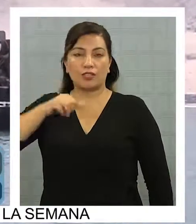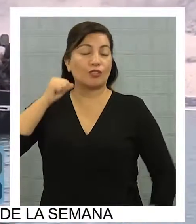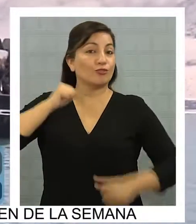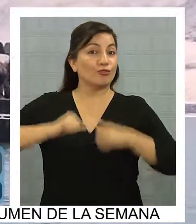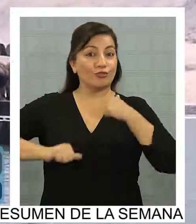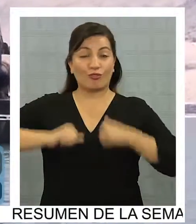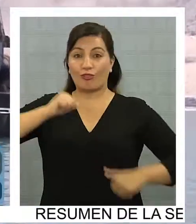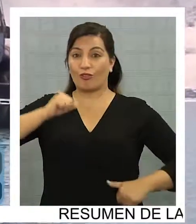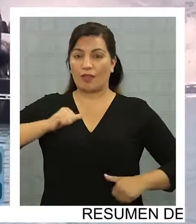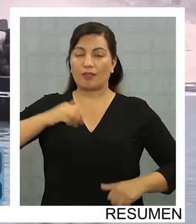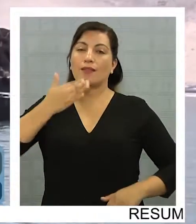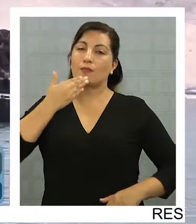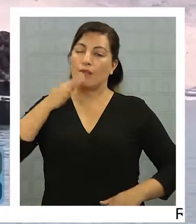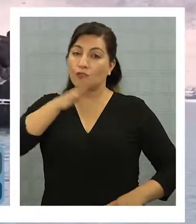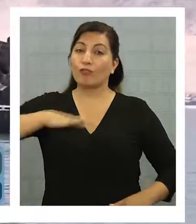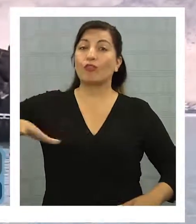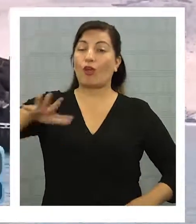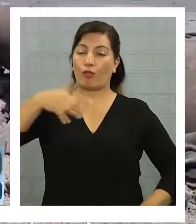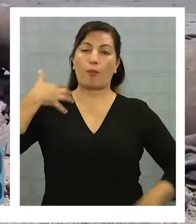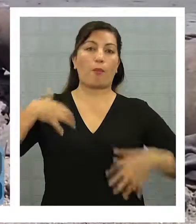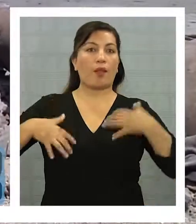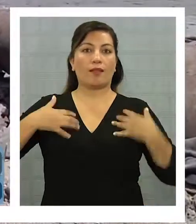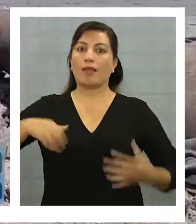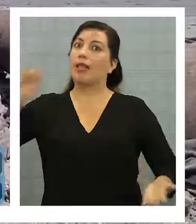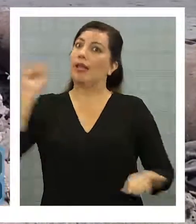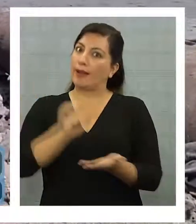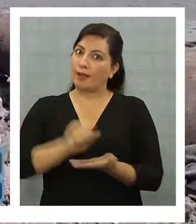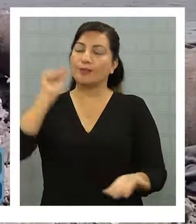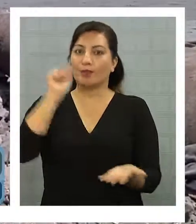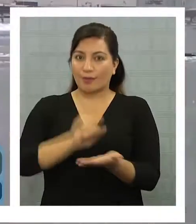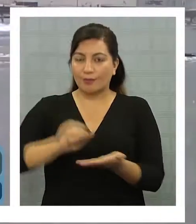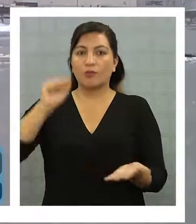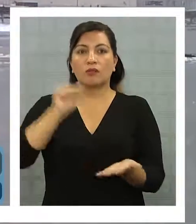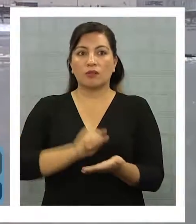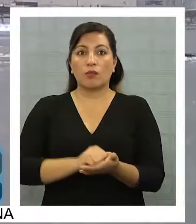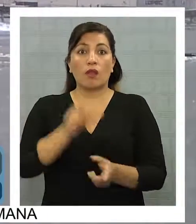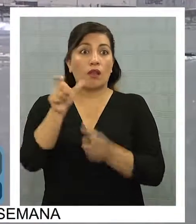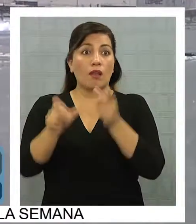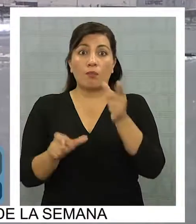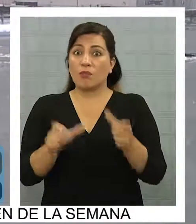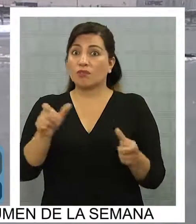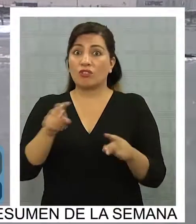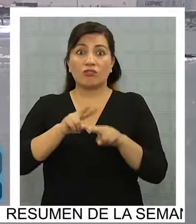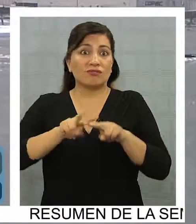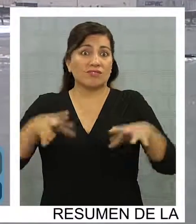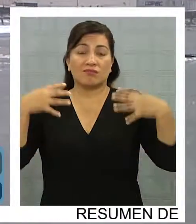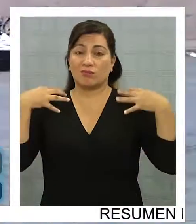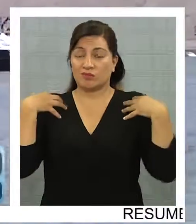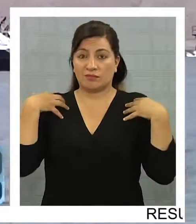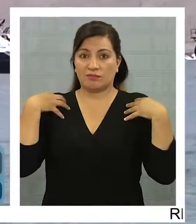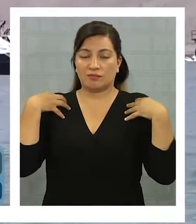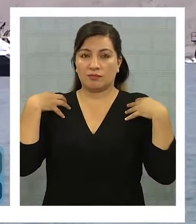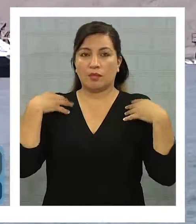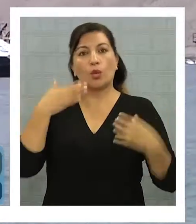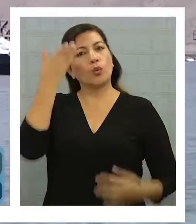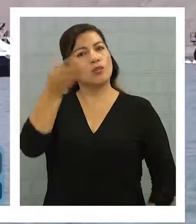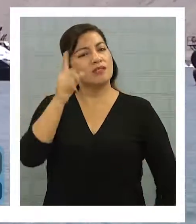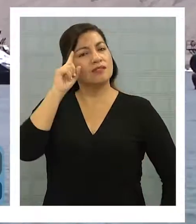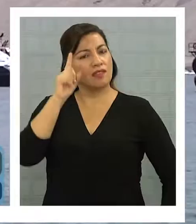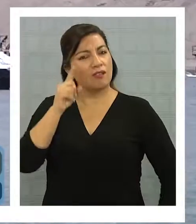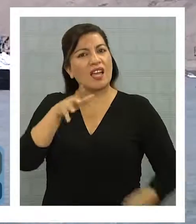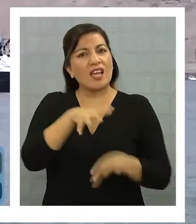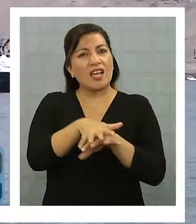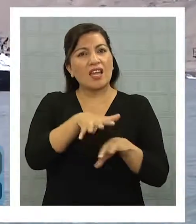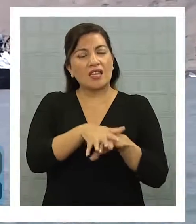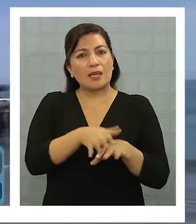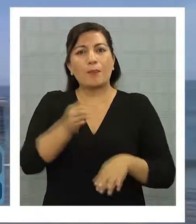muchos y la molestia de todos. Y aunque el reclamo es recurrente, nadie parece hacerse cargo. ¿Sabía usted que